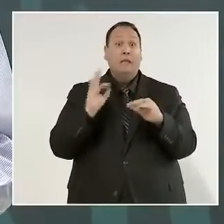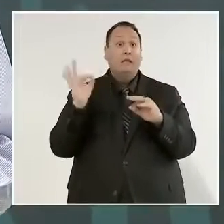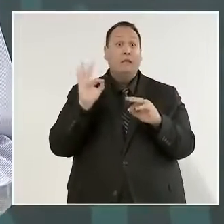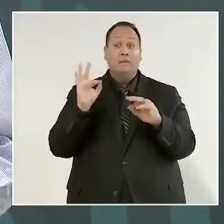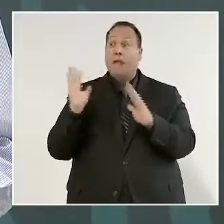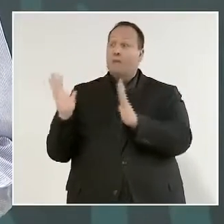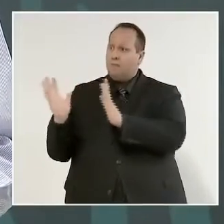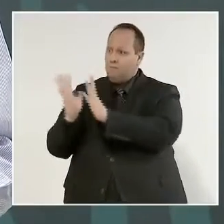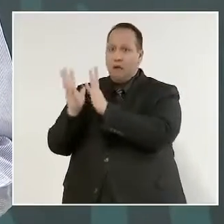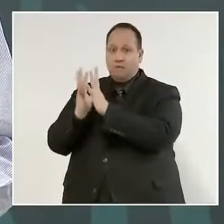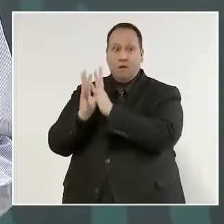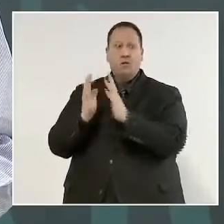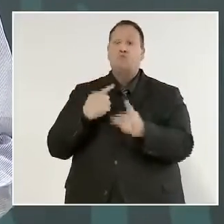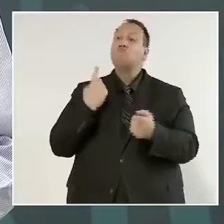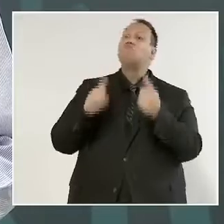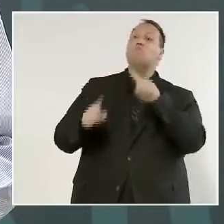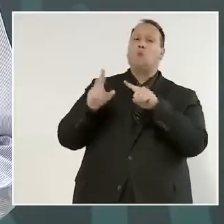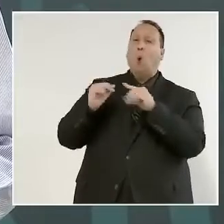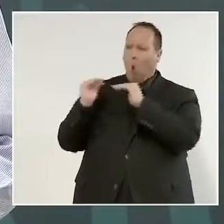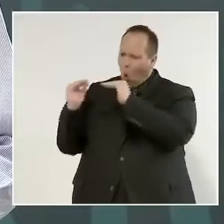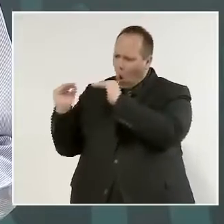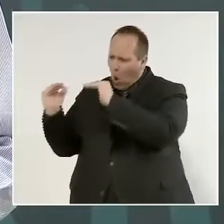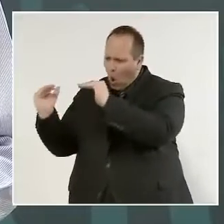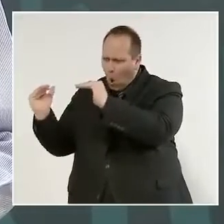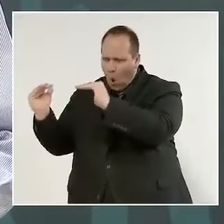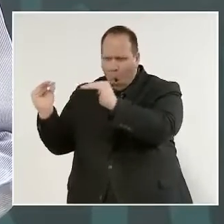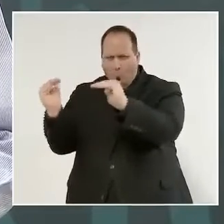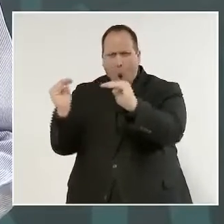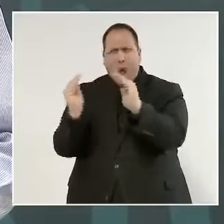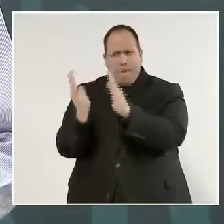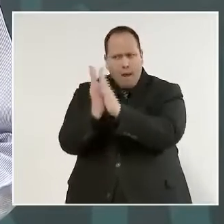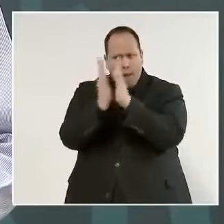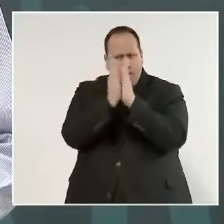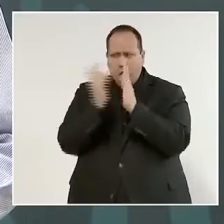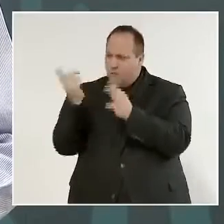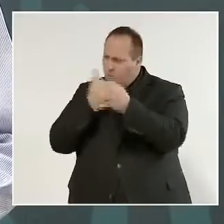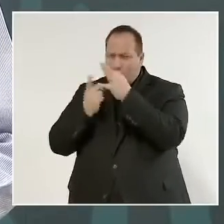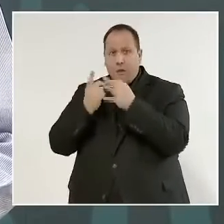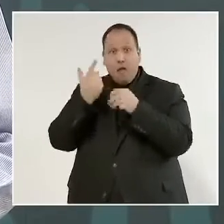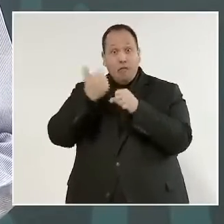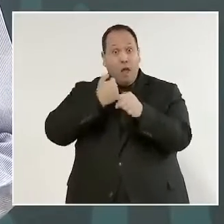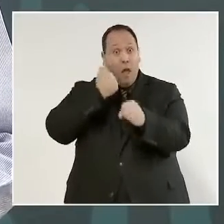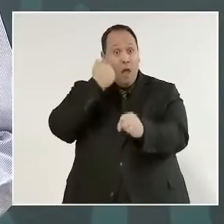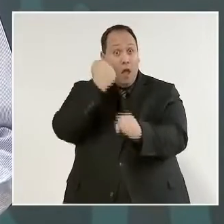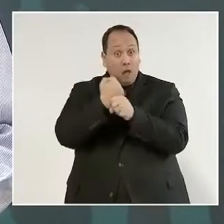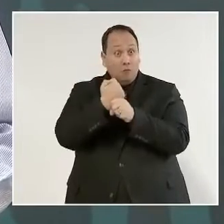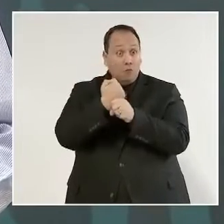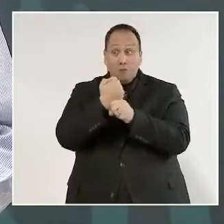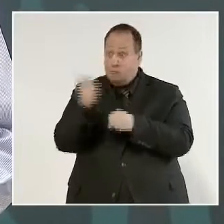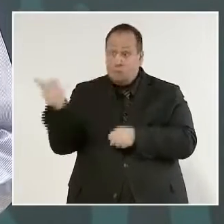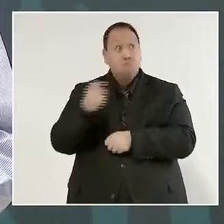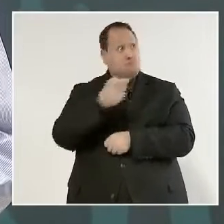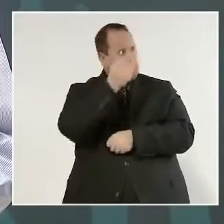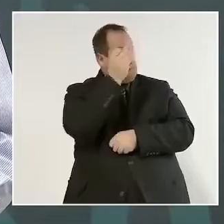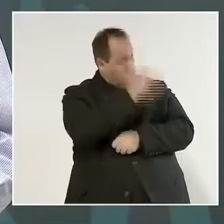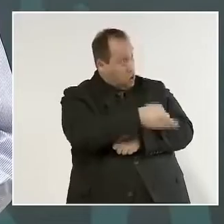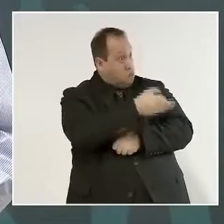democracia participativa al mismo tiempo, pues son 6 años si el pueblo quiere,